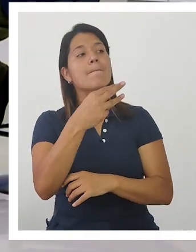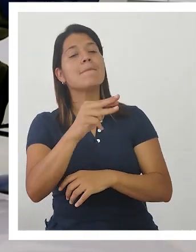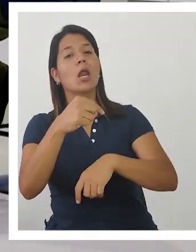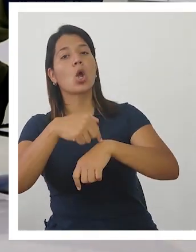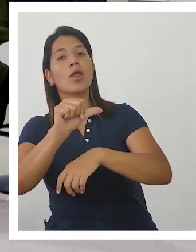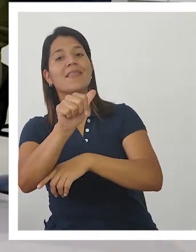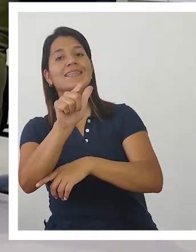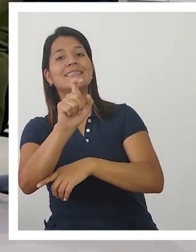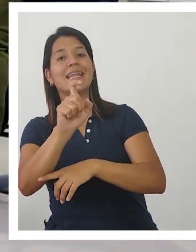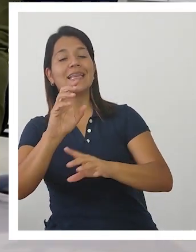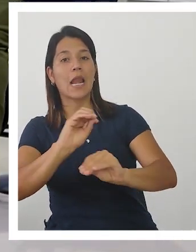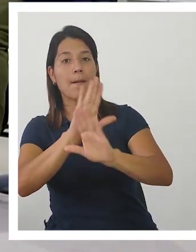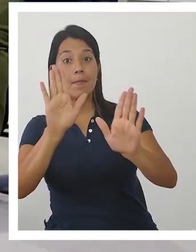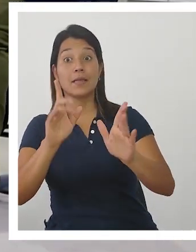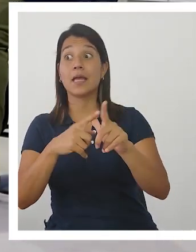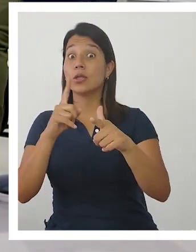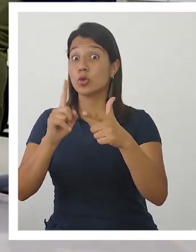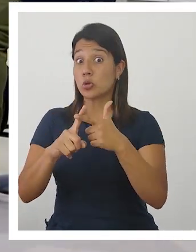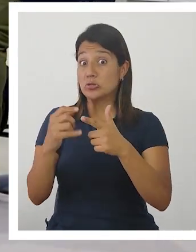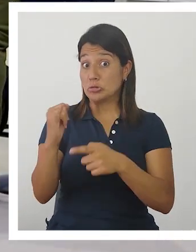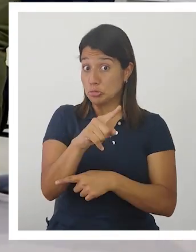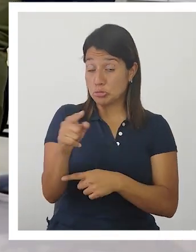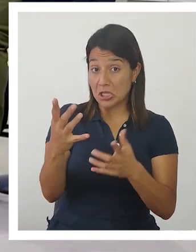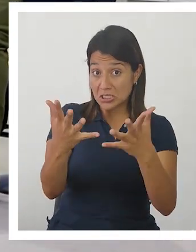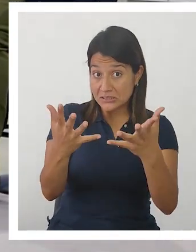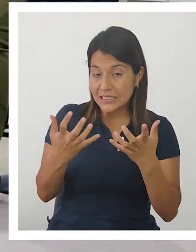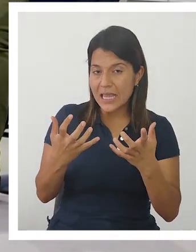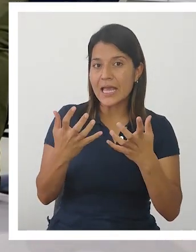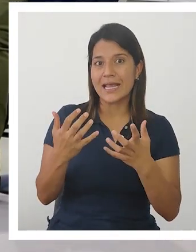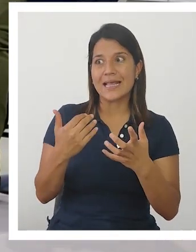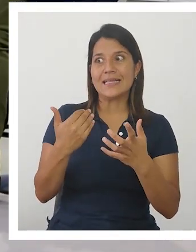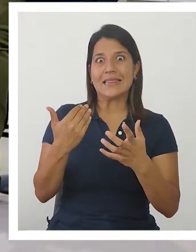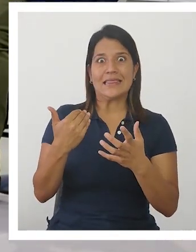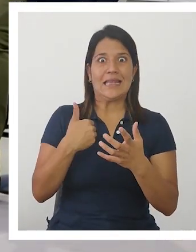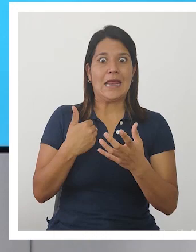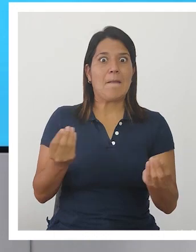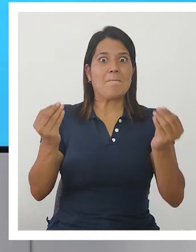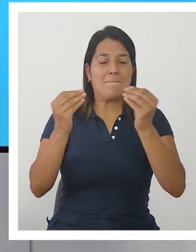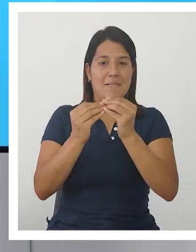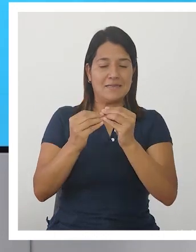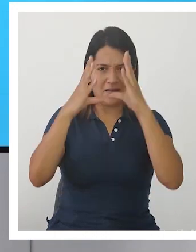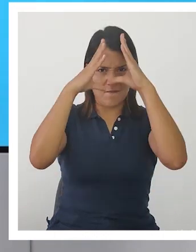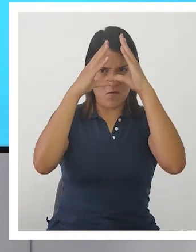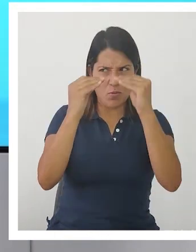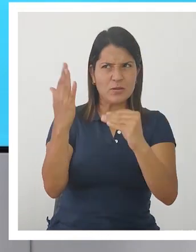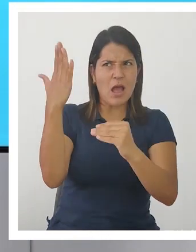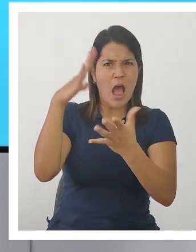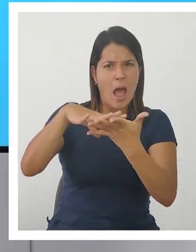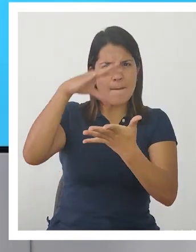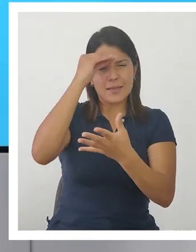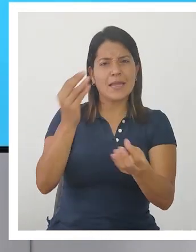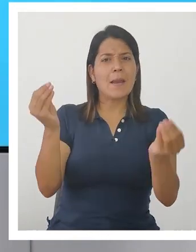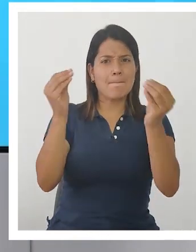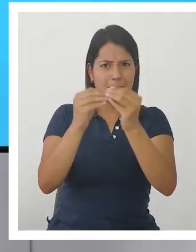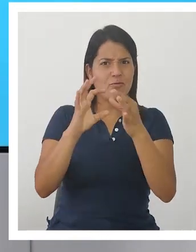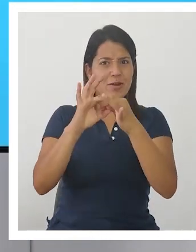Así que si usted quiere ampliar conocimientos y tener salud financiera, pues puede escuchar el programa que